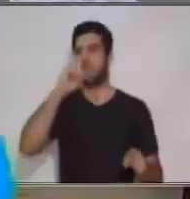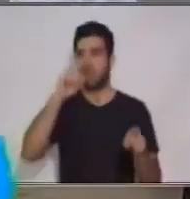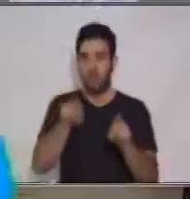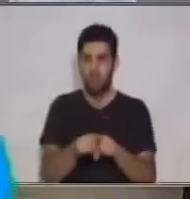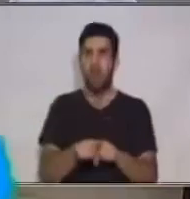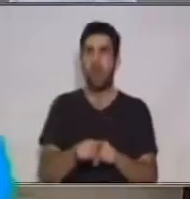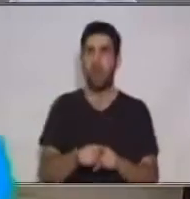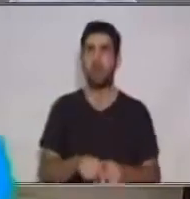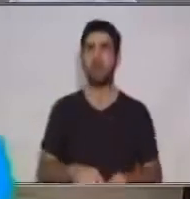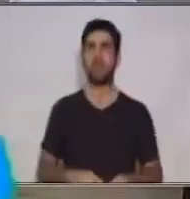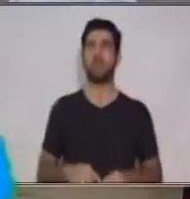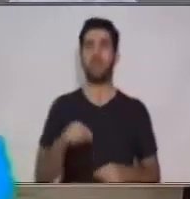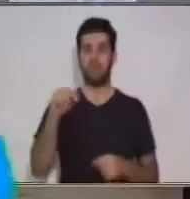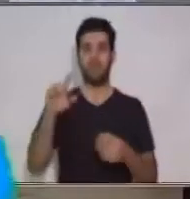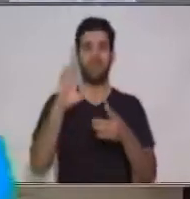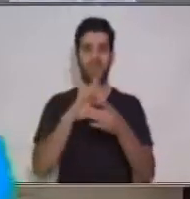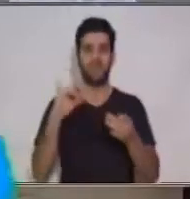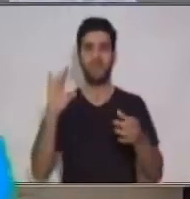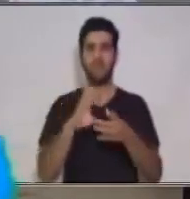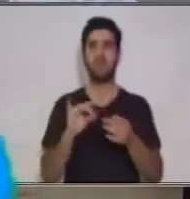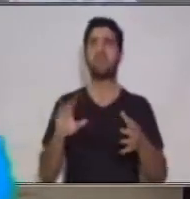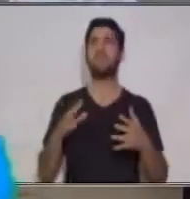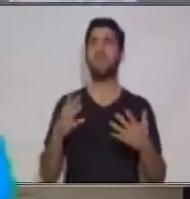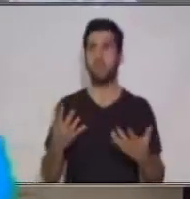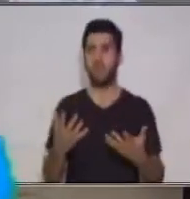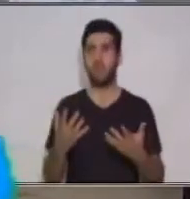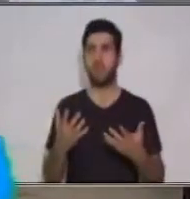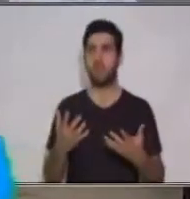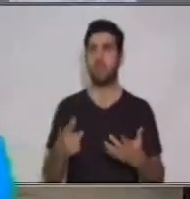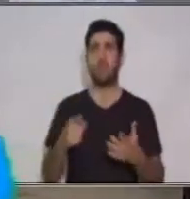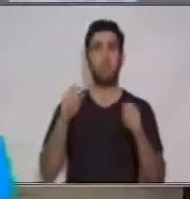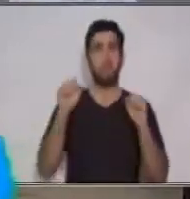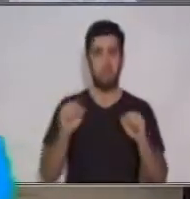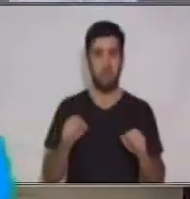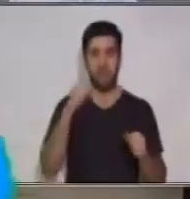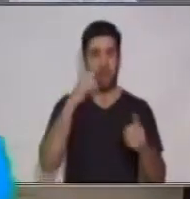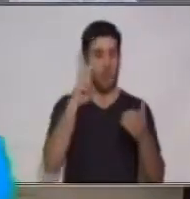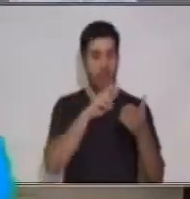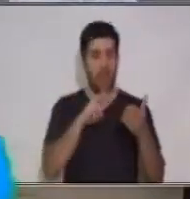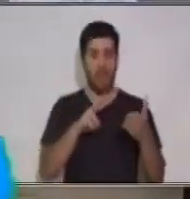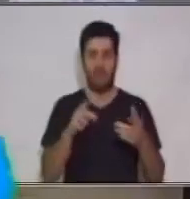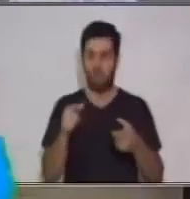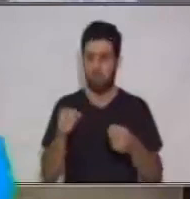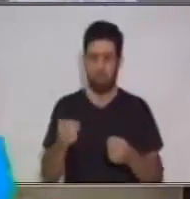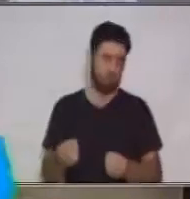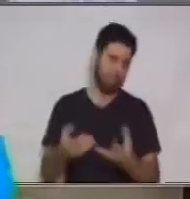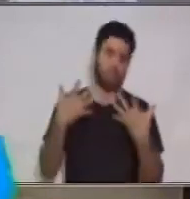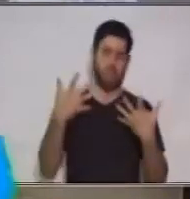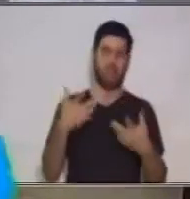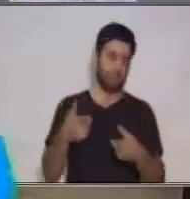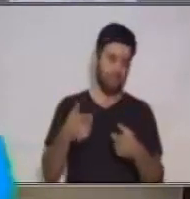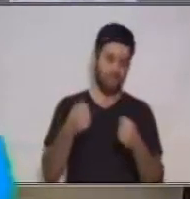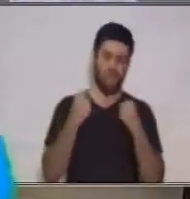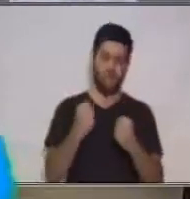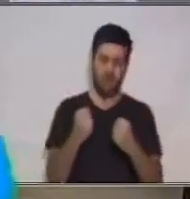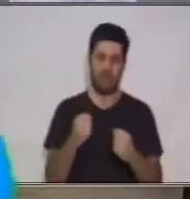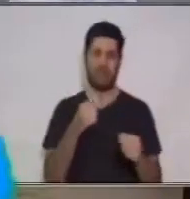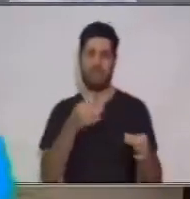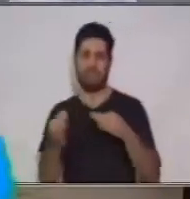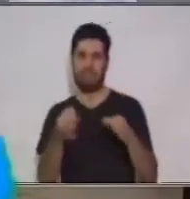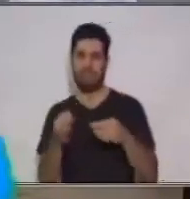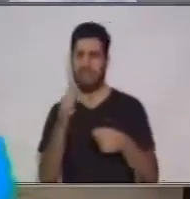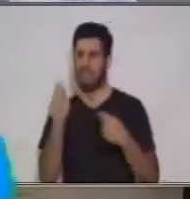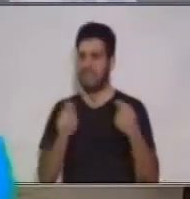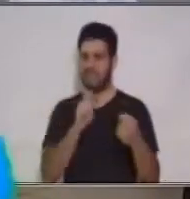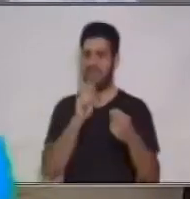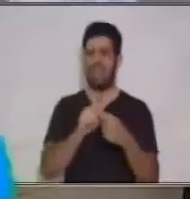decir que lo narran o se puede leer de una manera exagerada, con detalles exagerados.